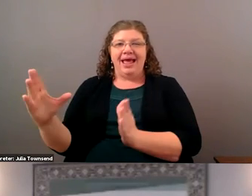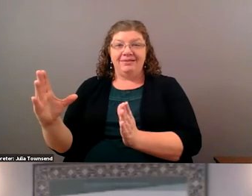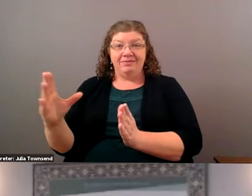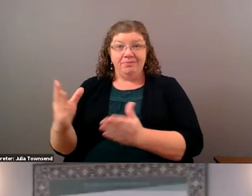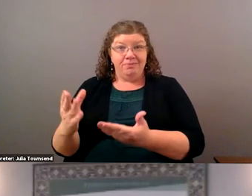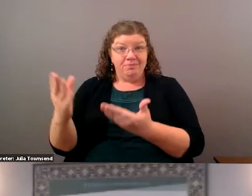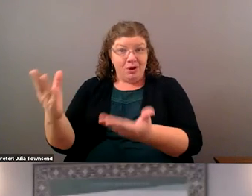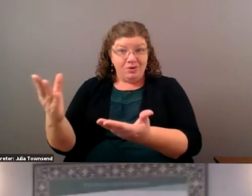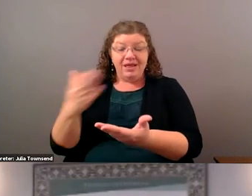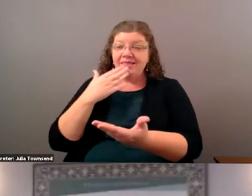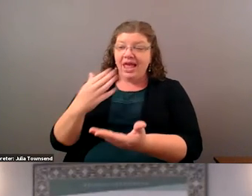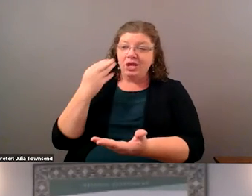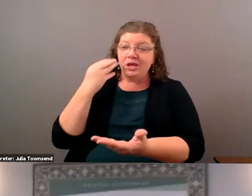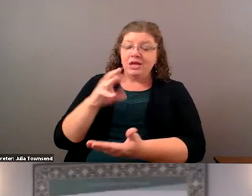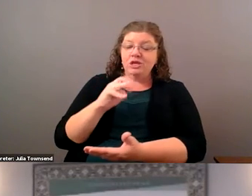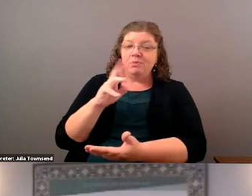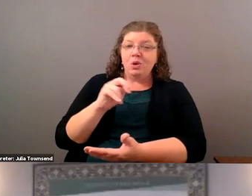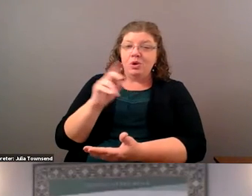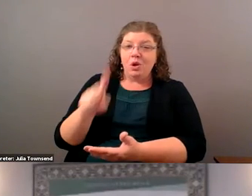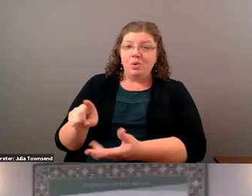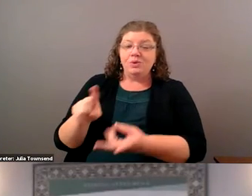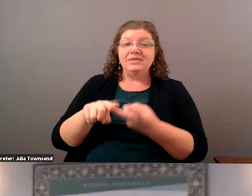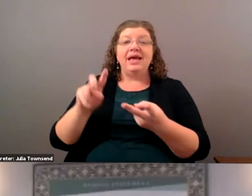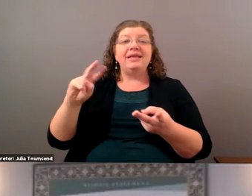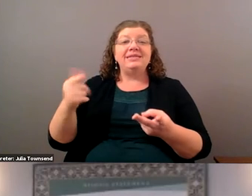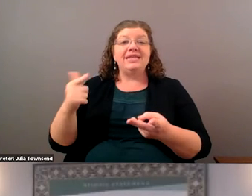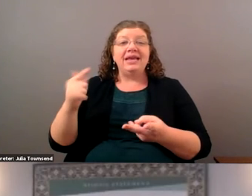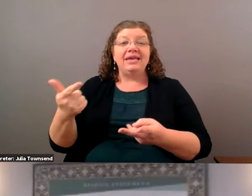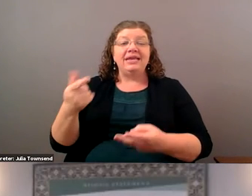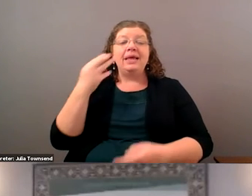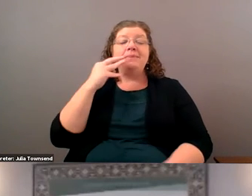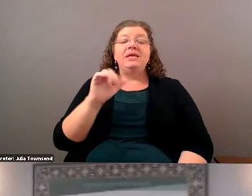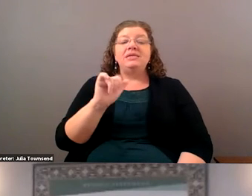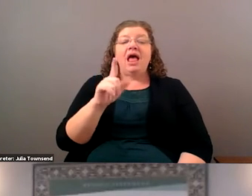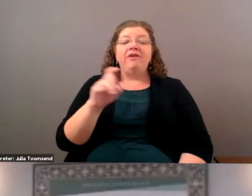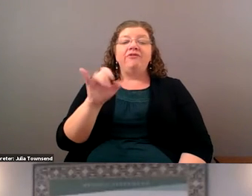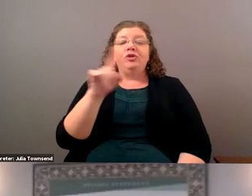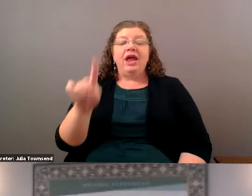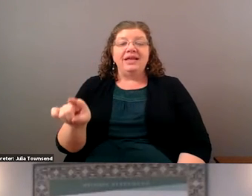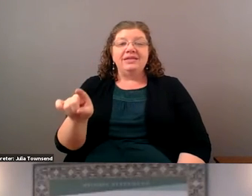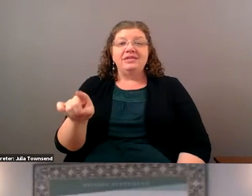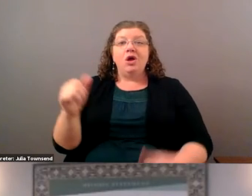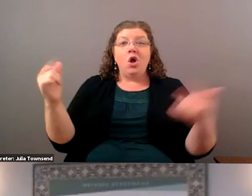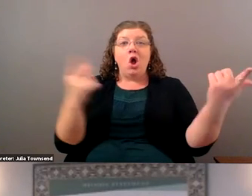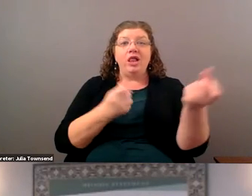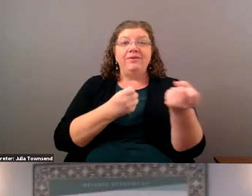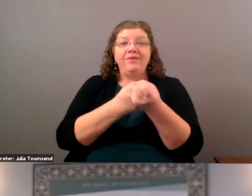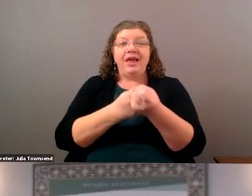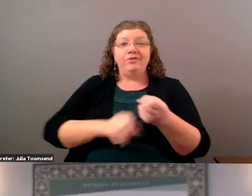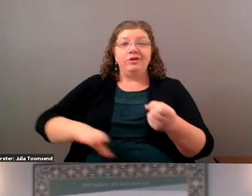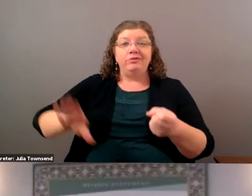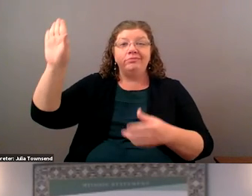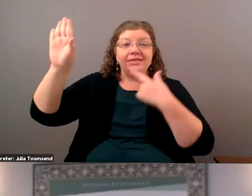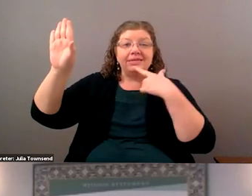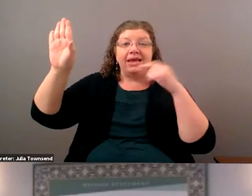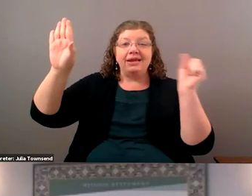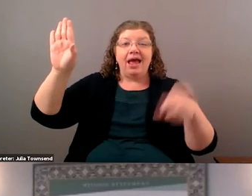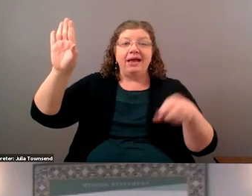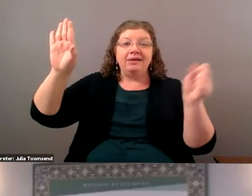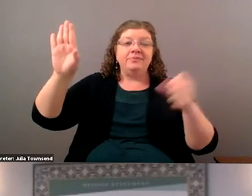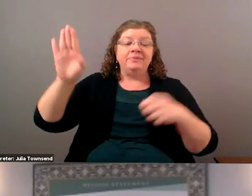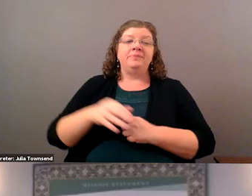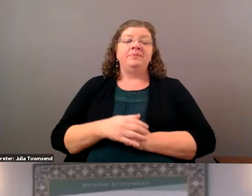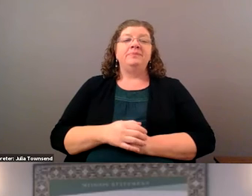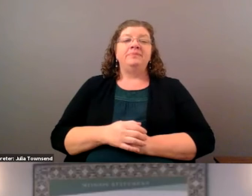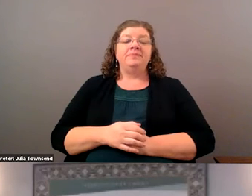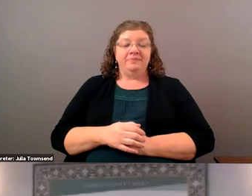Muñoz. ¿Alguien la secunda? Señora Álvarez, gracias. Todo el mundo, por favor, levante la mano y digan yo. Yo.